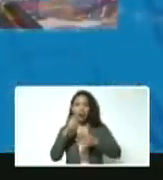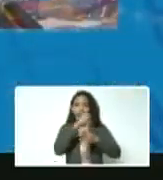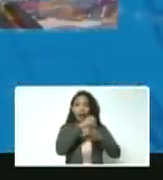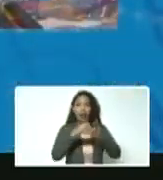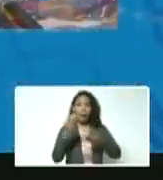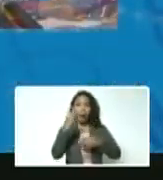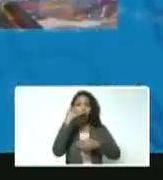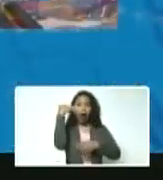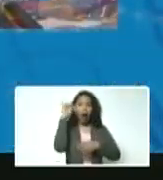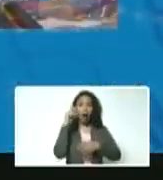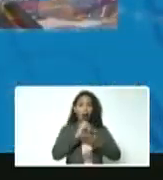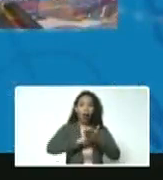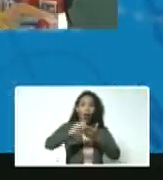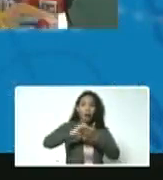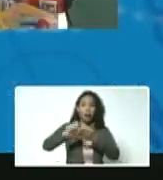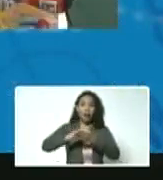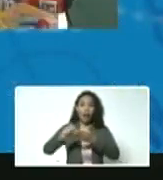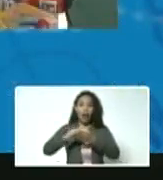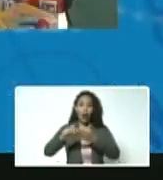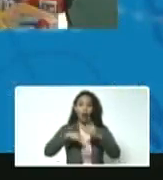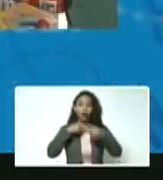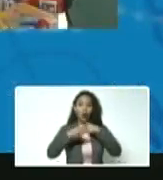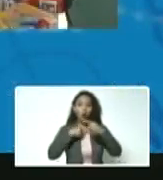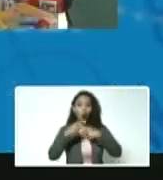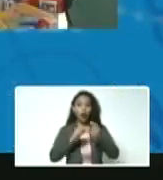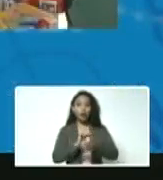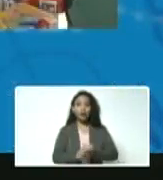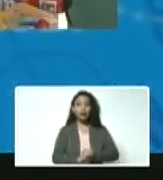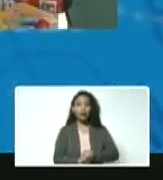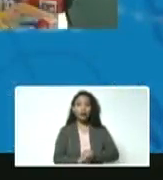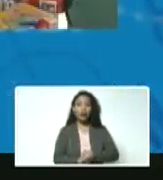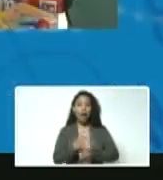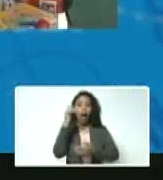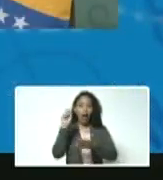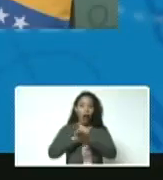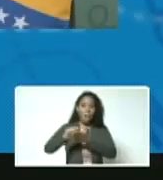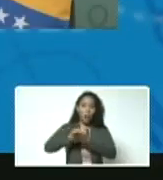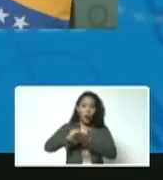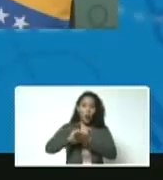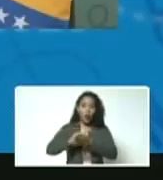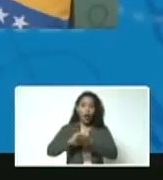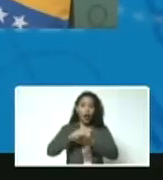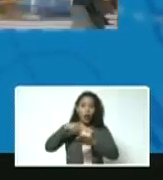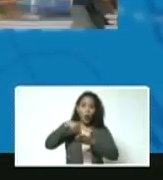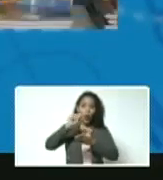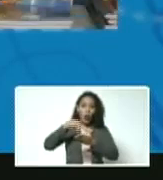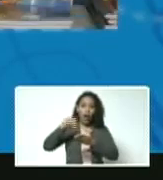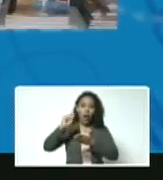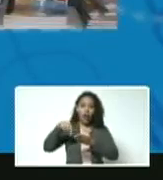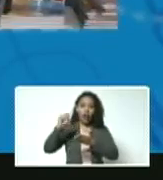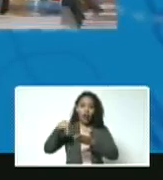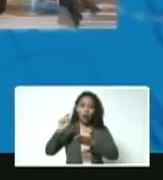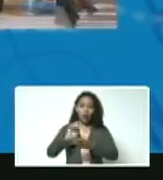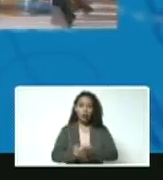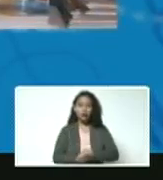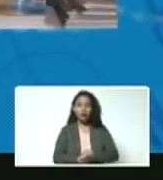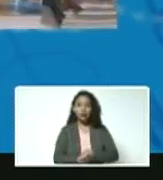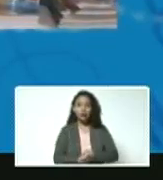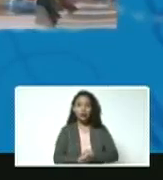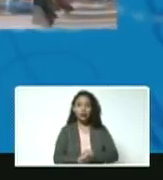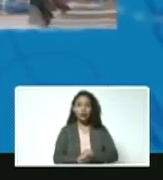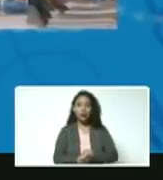tienen lapiceros, lápices en colores, tienen la borra, los lápices de escribir,